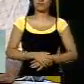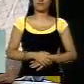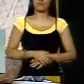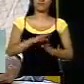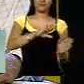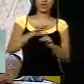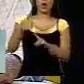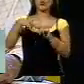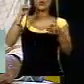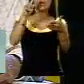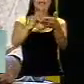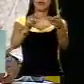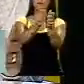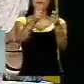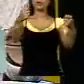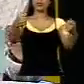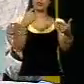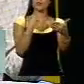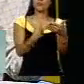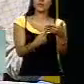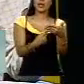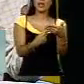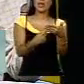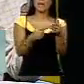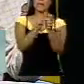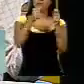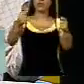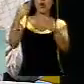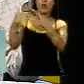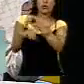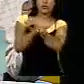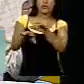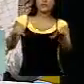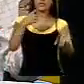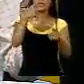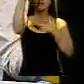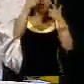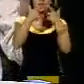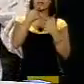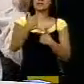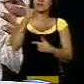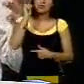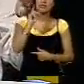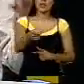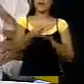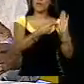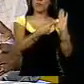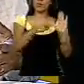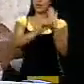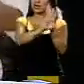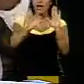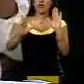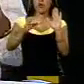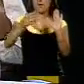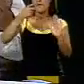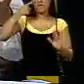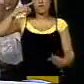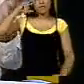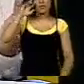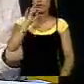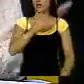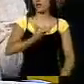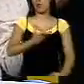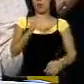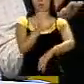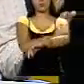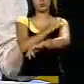y advirtió que si estos sectores tomaran el poder, sería el desastre de los desastres. A la promesa del antichavismo de garantizar